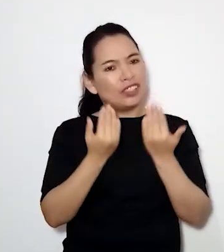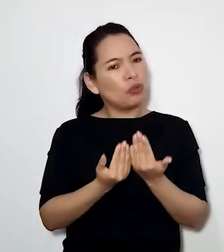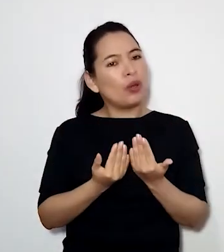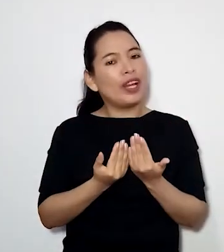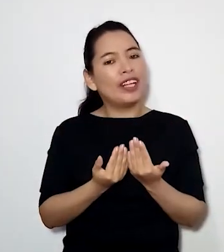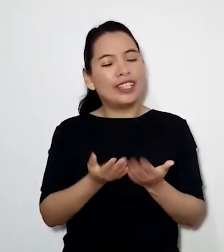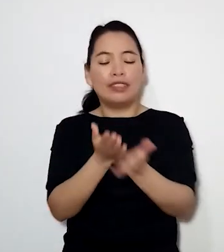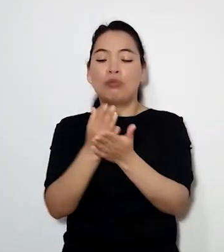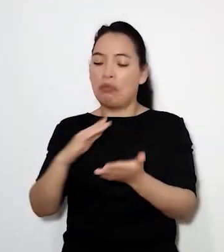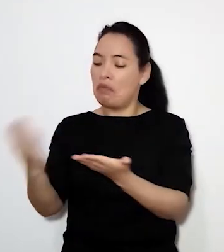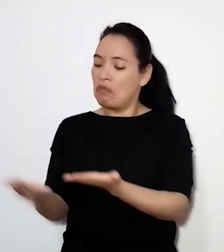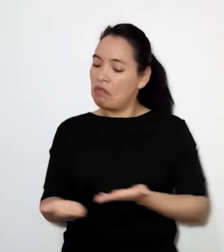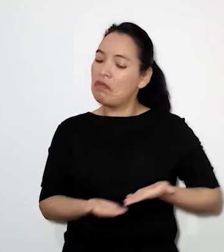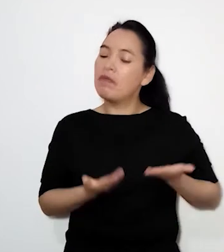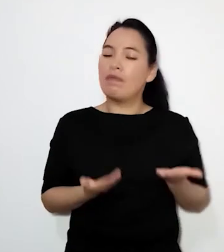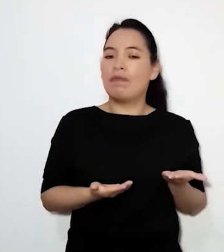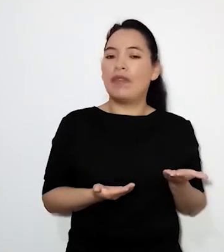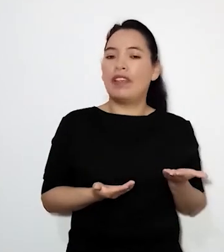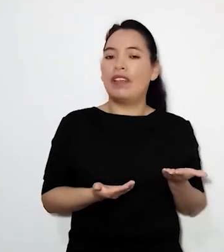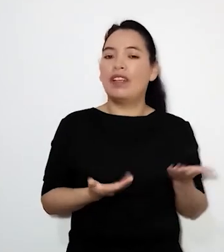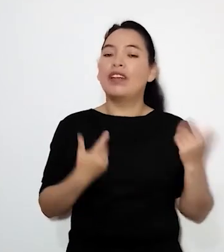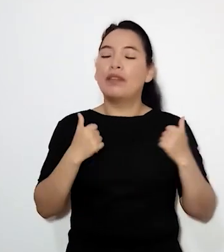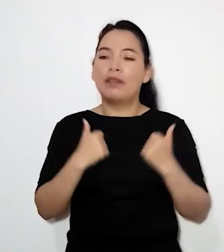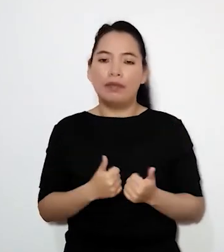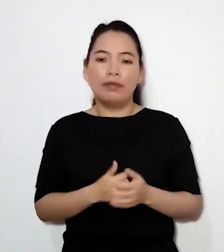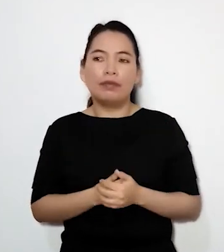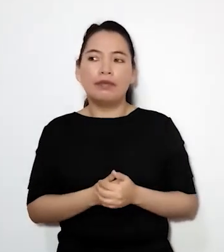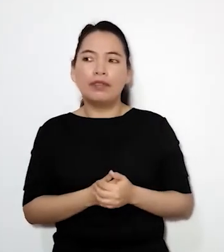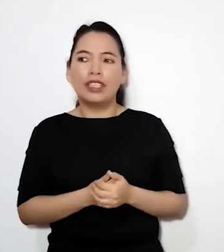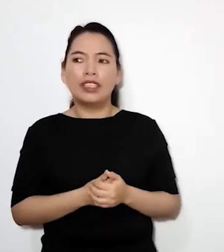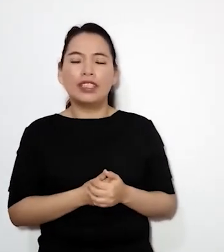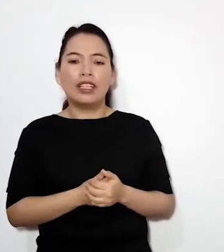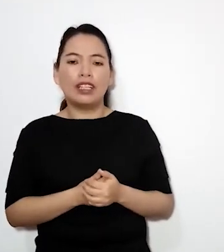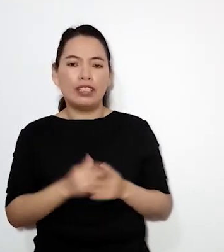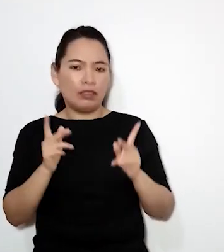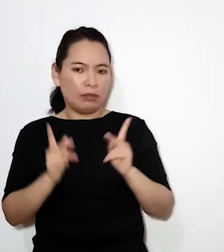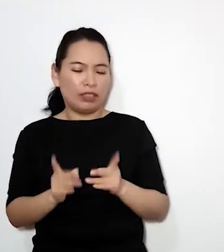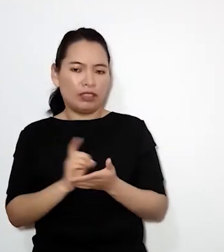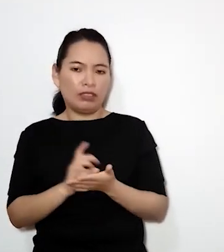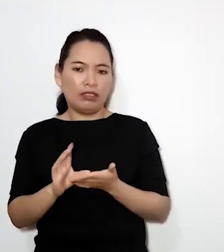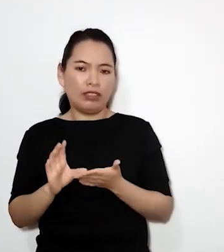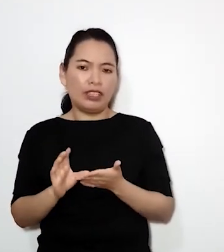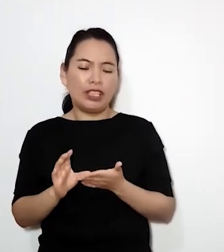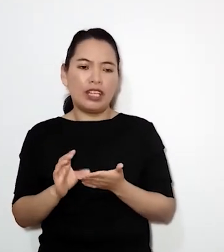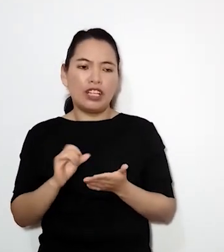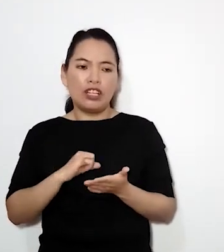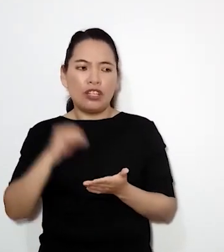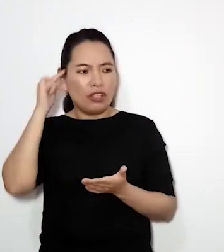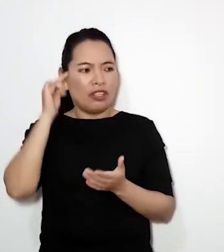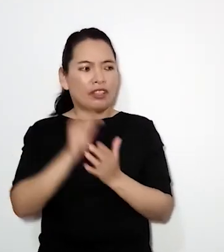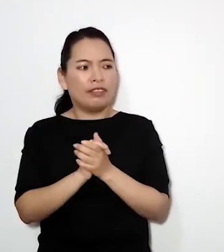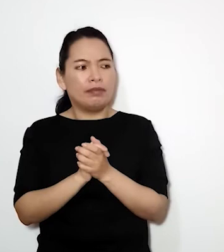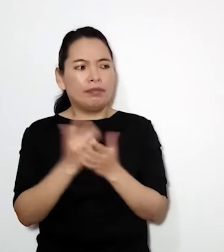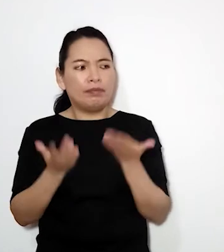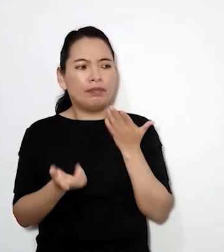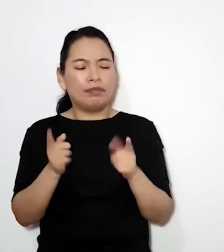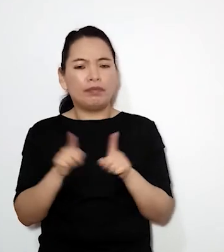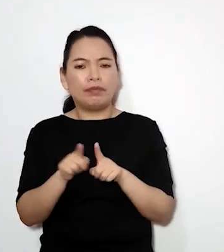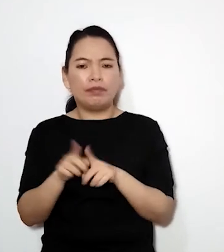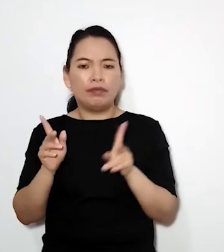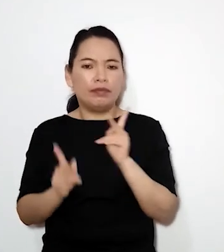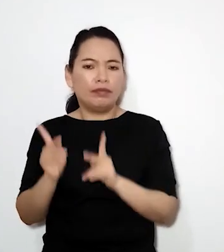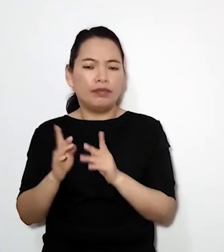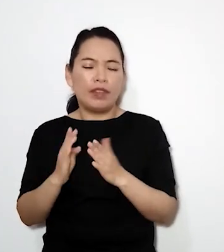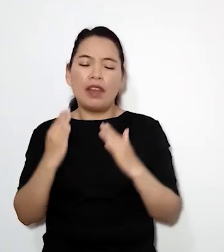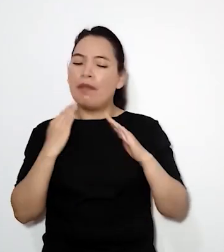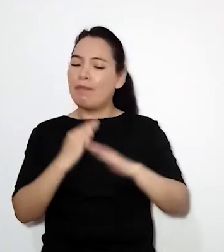Carlos. Las personas con discapacidad, yo creo que ya hace falta decir basta hasta aquí, no